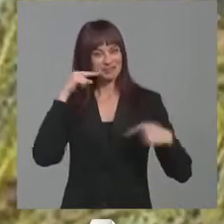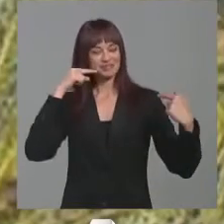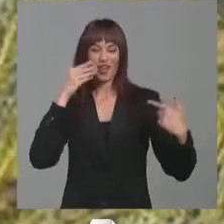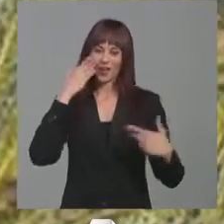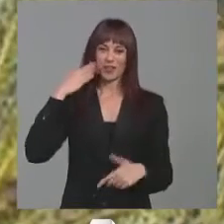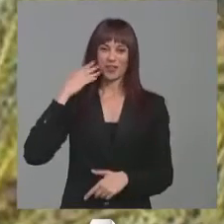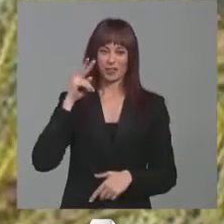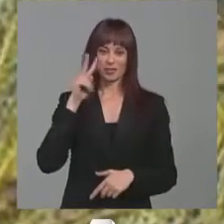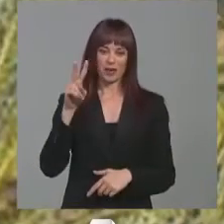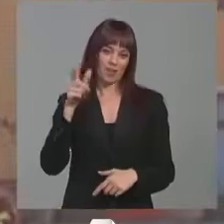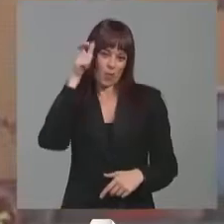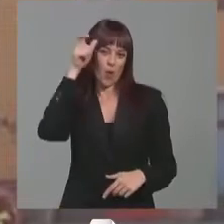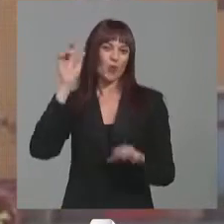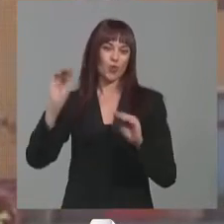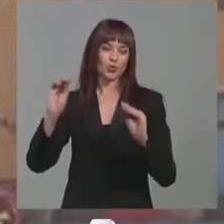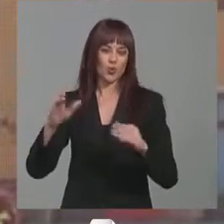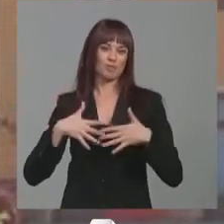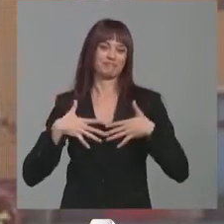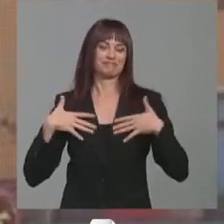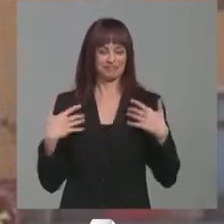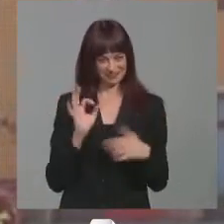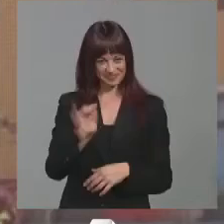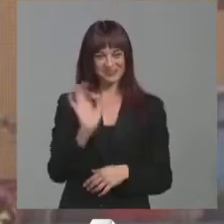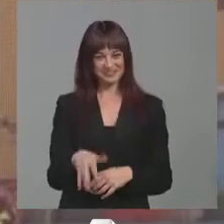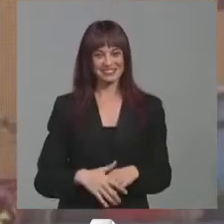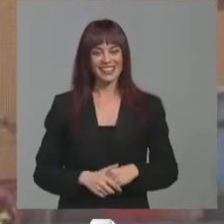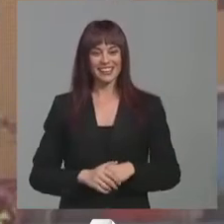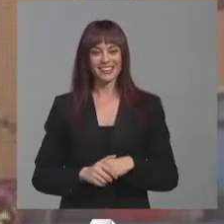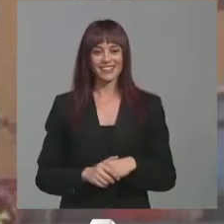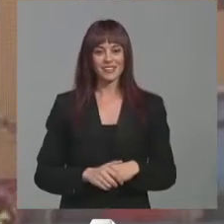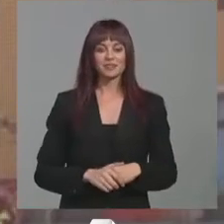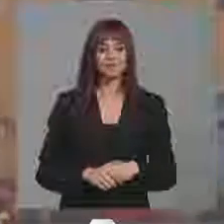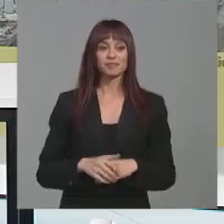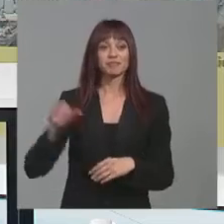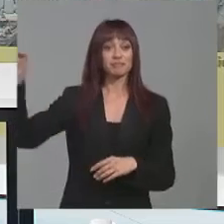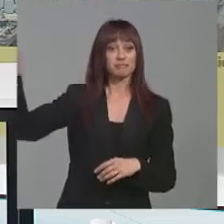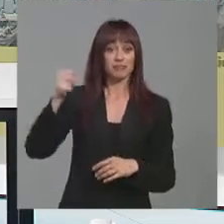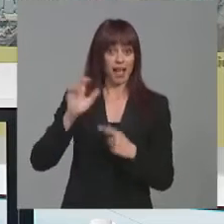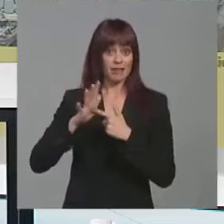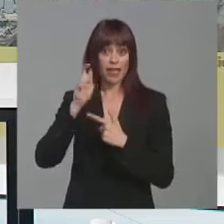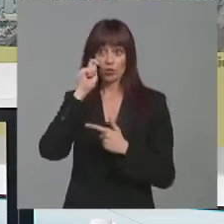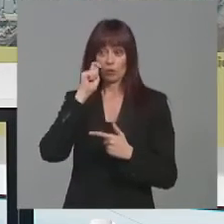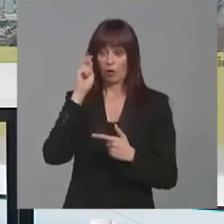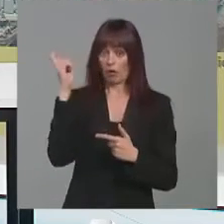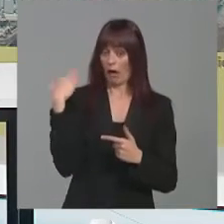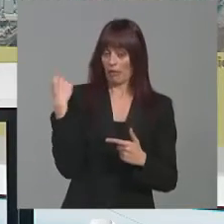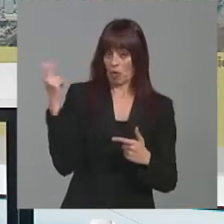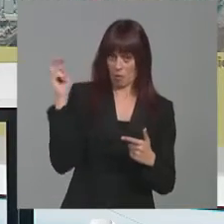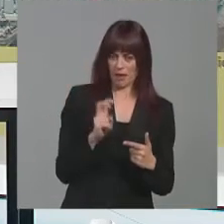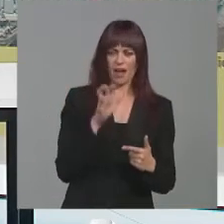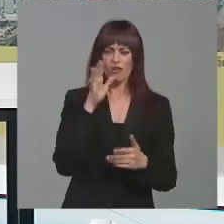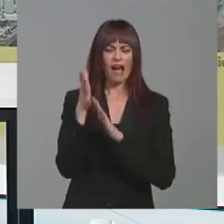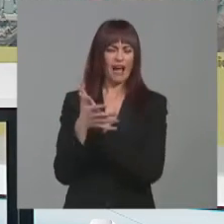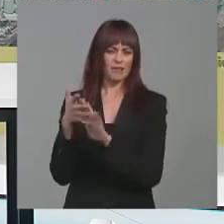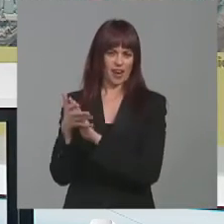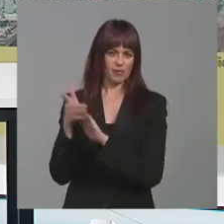ve las imágenes de su municipio verdad sí es verdad Bueno acaban de llegar de fitur prácticamente y ahí este año ahora hablaremos de todo